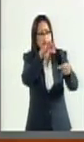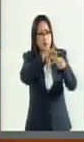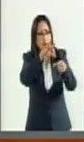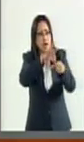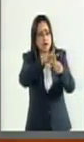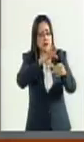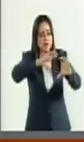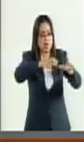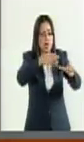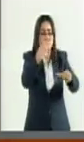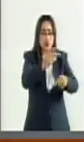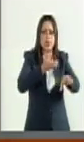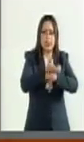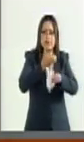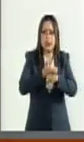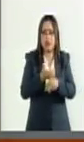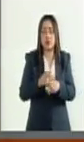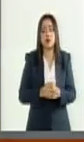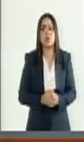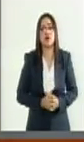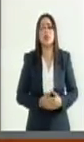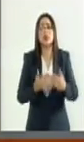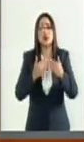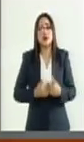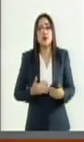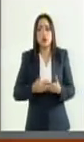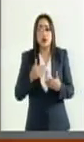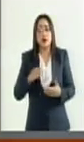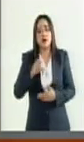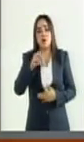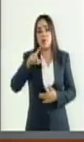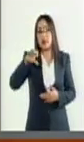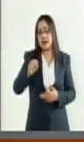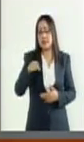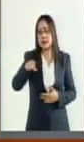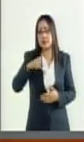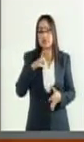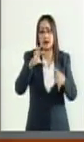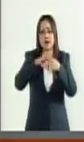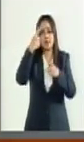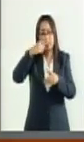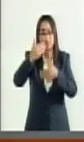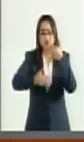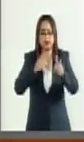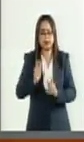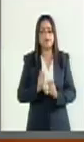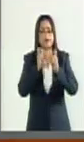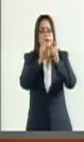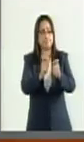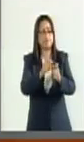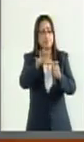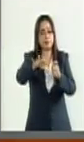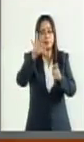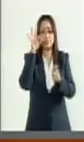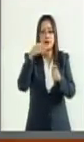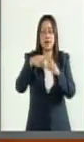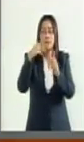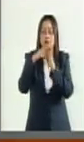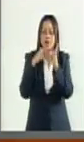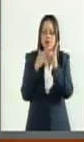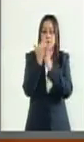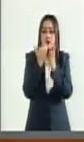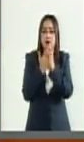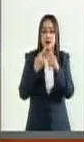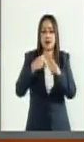electorales a nivel local. En el caso de los OPLES, el procedimiento para su designación y los requisitos de las y